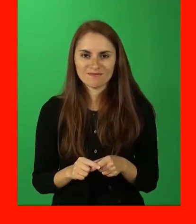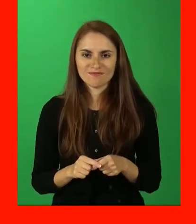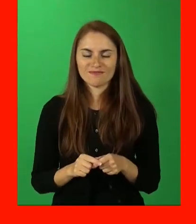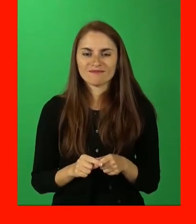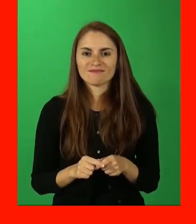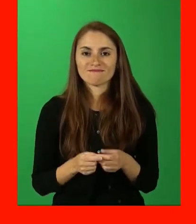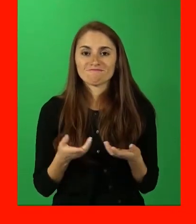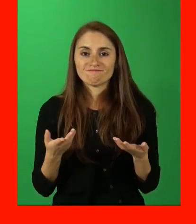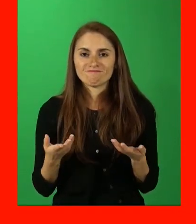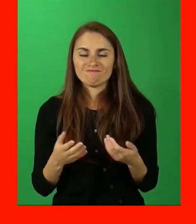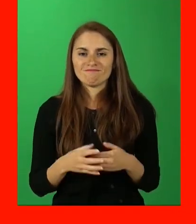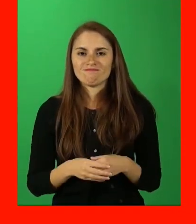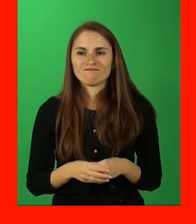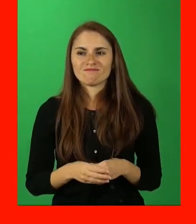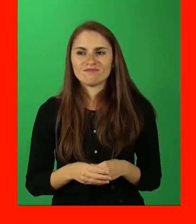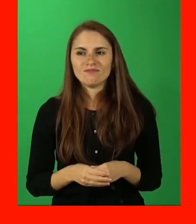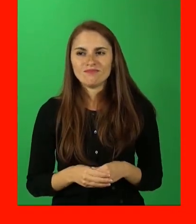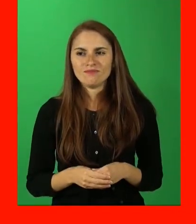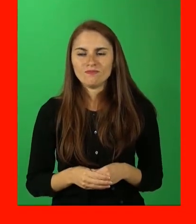¿ya?